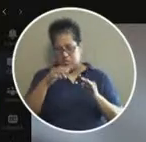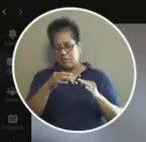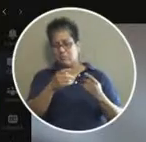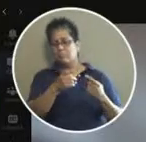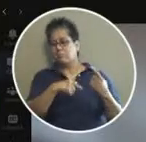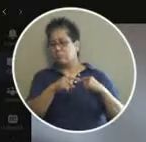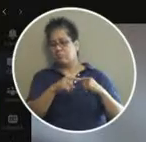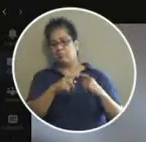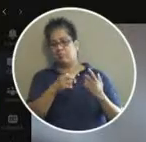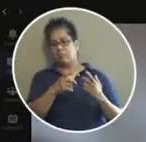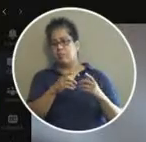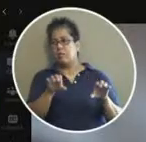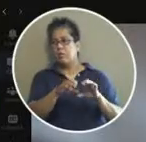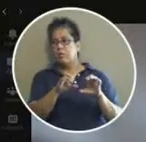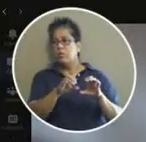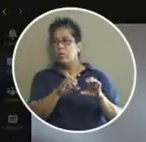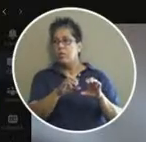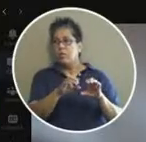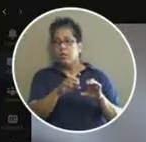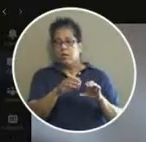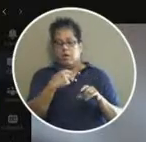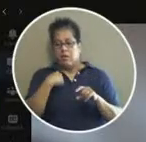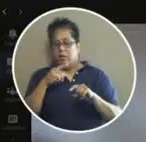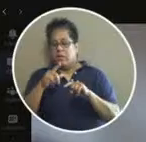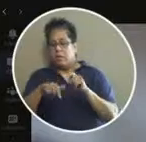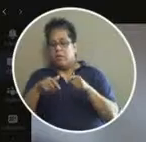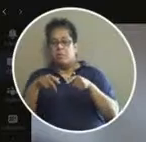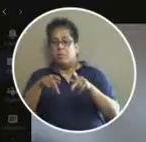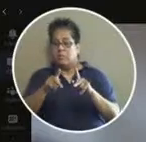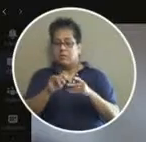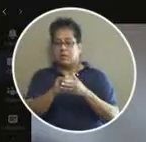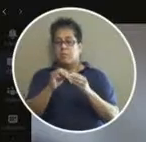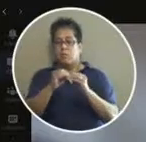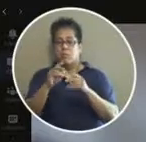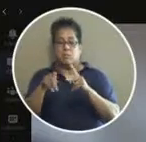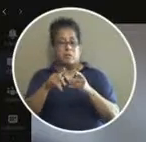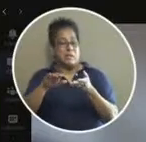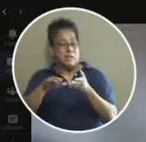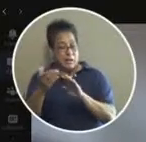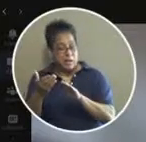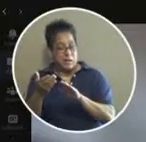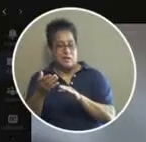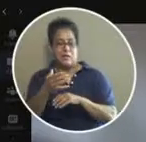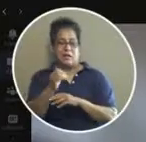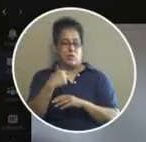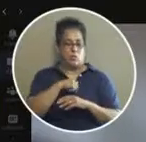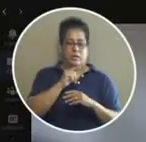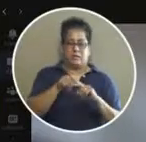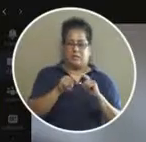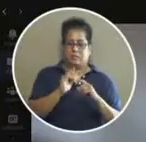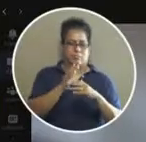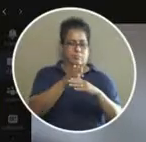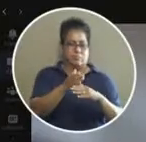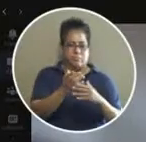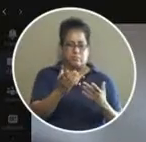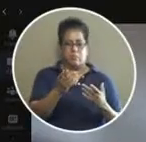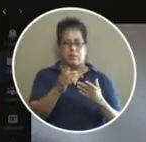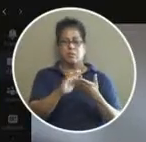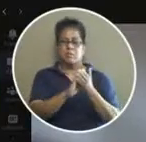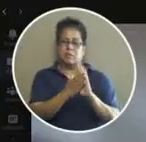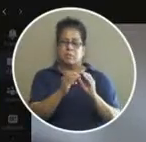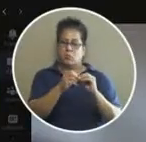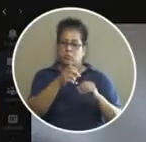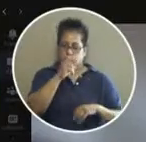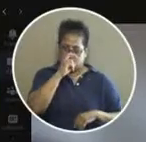lo que podemos hacer. No podemos permitir que más gente muera y nosotros no intervenir y hacer algo más restrictivo.